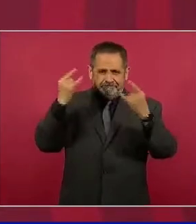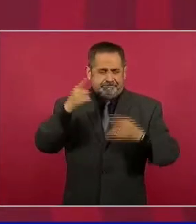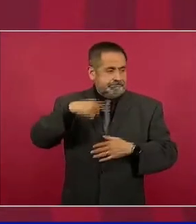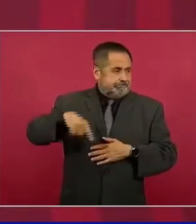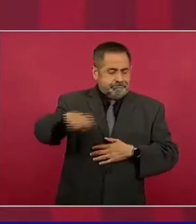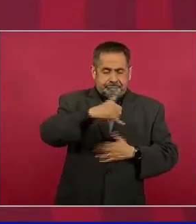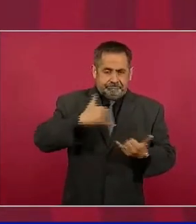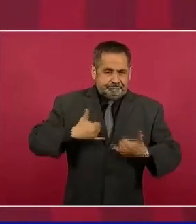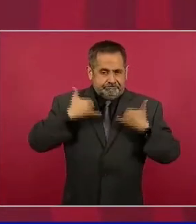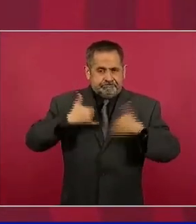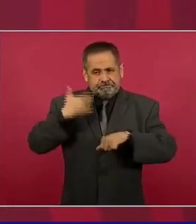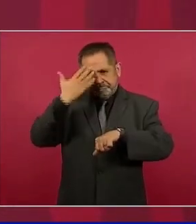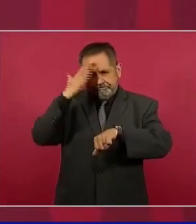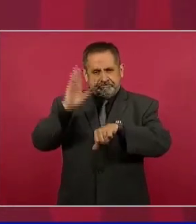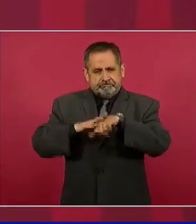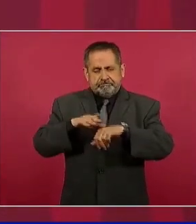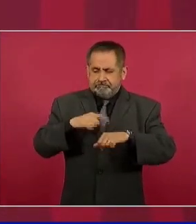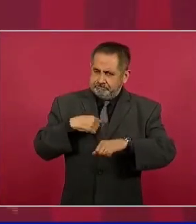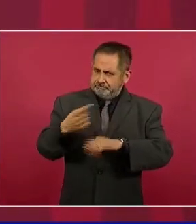jóvenes,